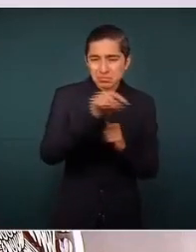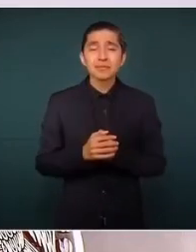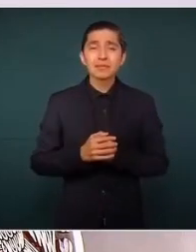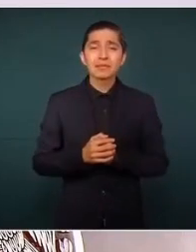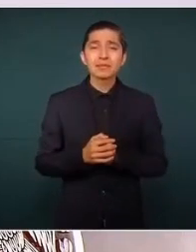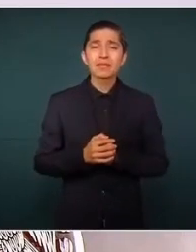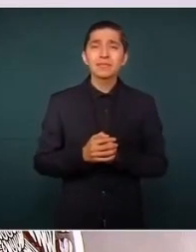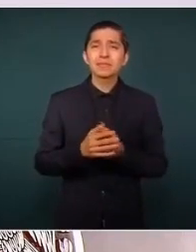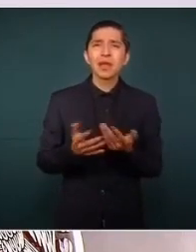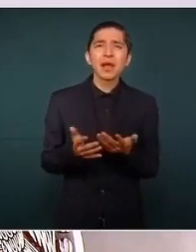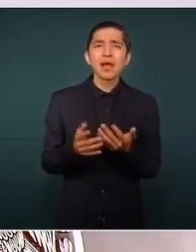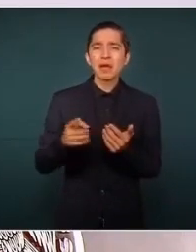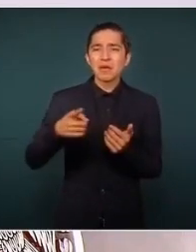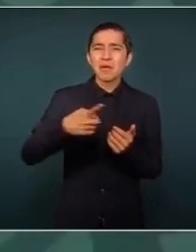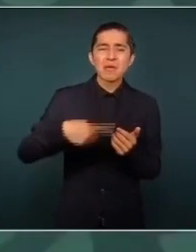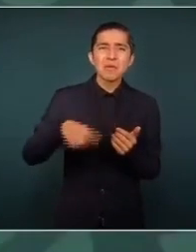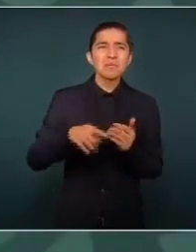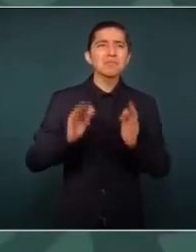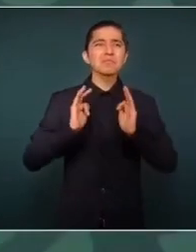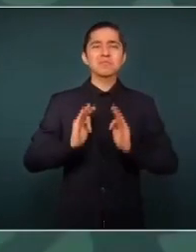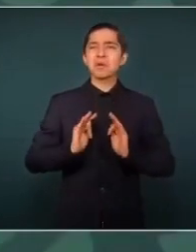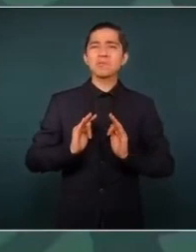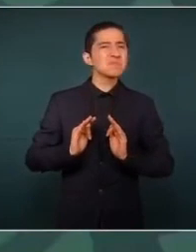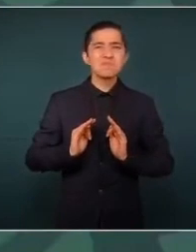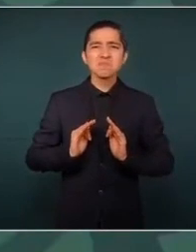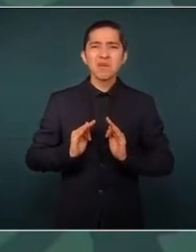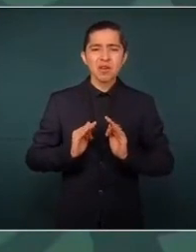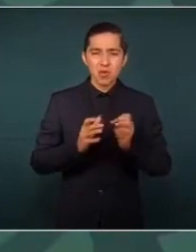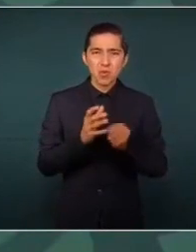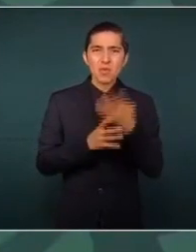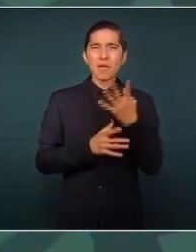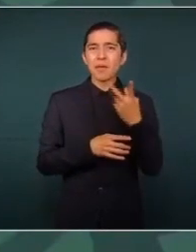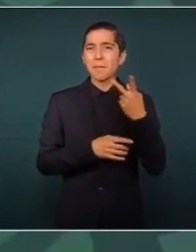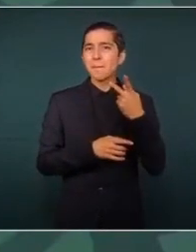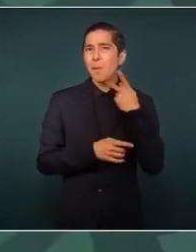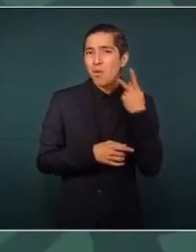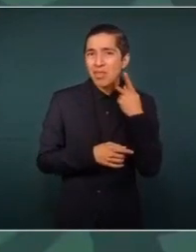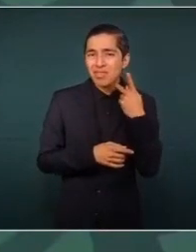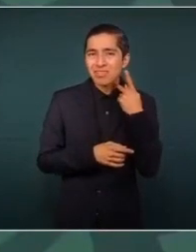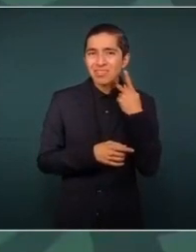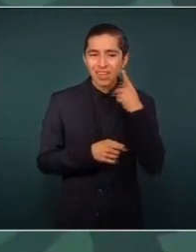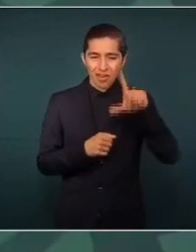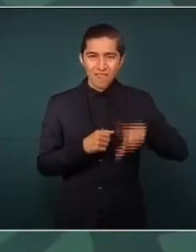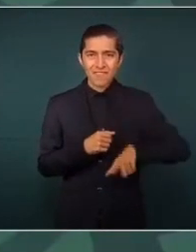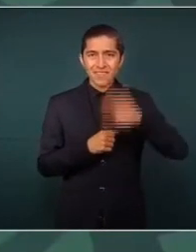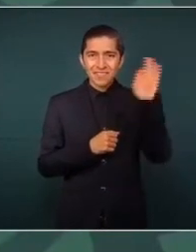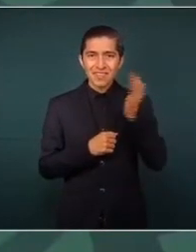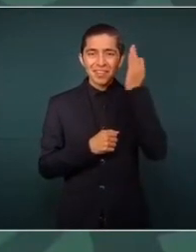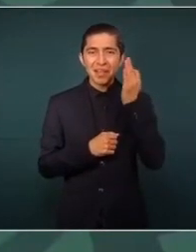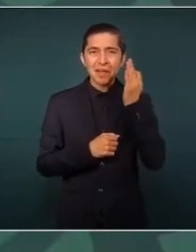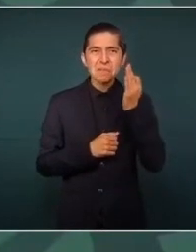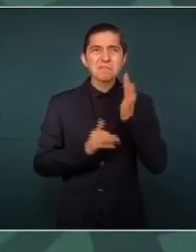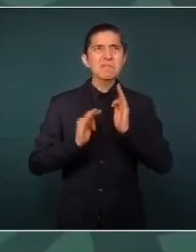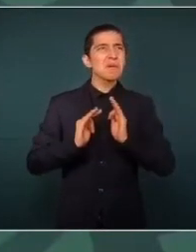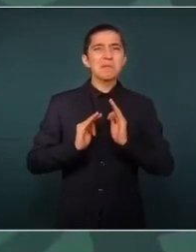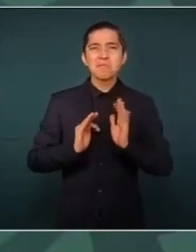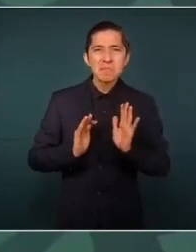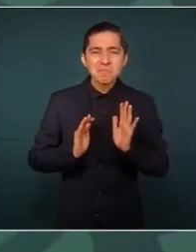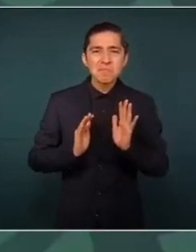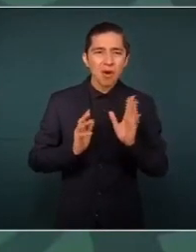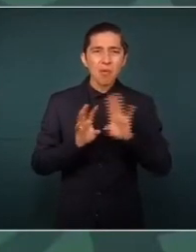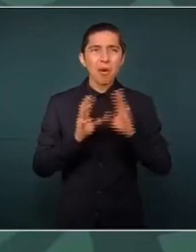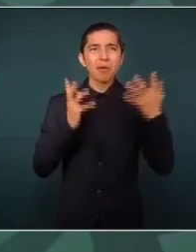están conformes con la nueva política del gobierno federal en